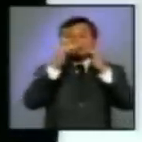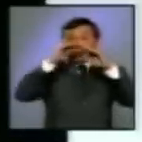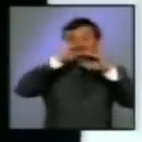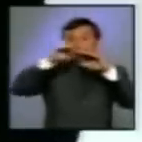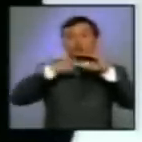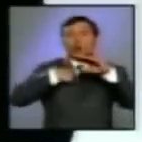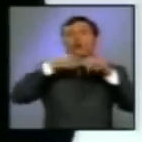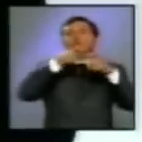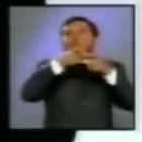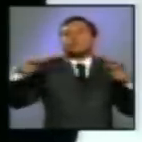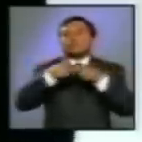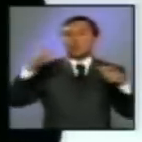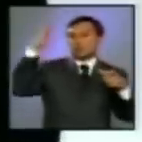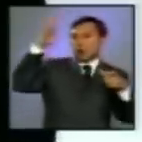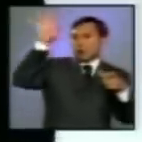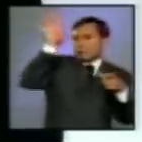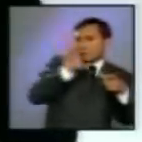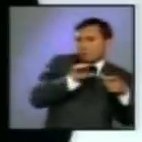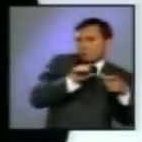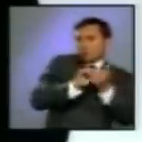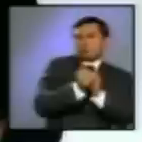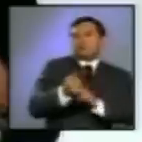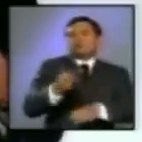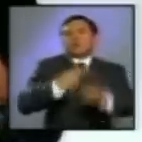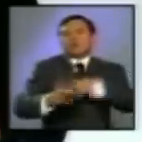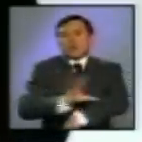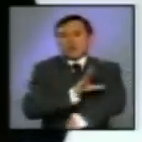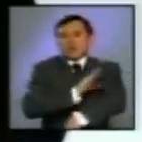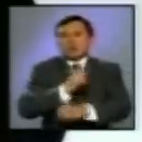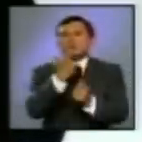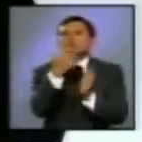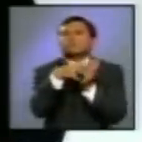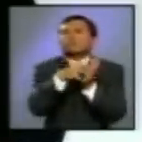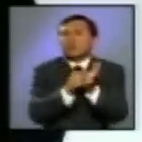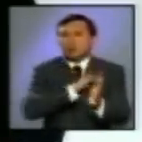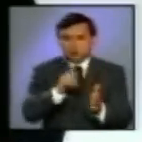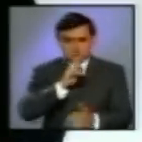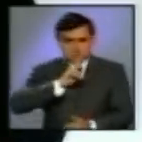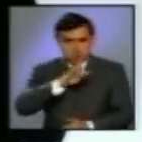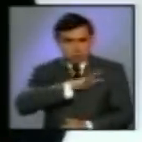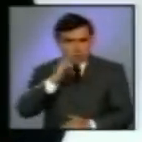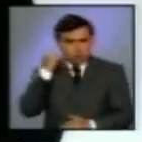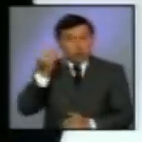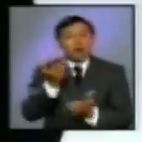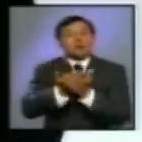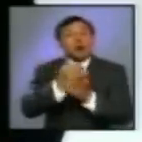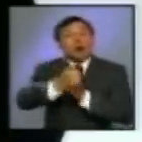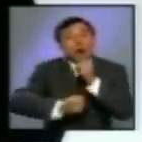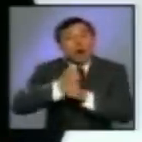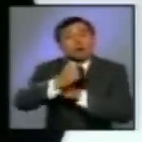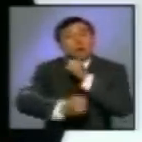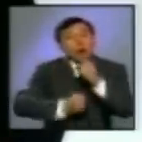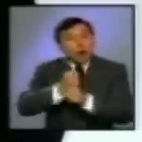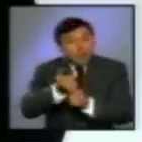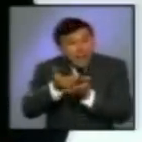eléctrica en un 80% o 90%. Y se puede. ¿Por qué? Porque esto costaría cada año una tercera parte de lo que el gobierno